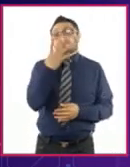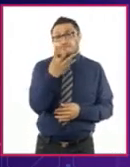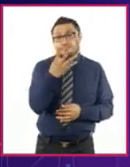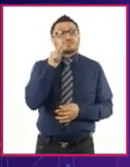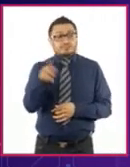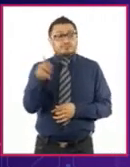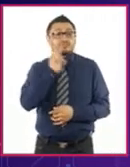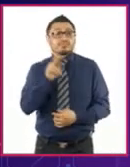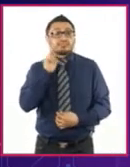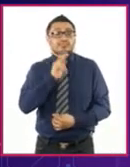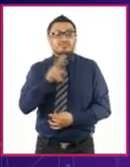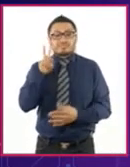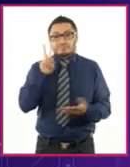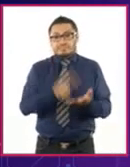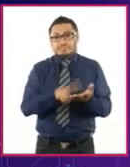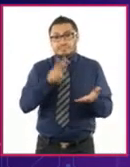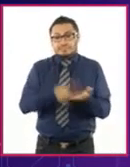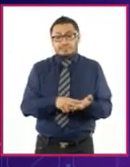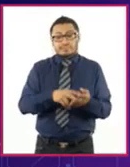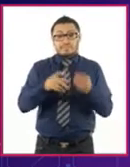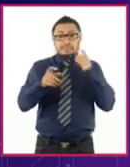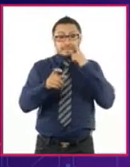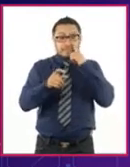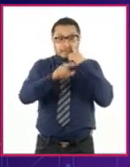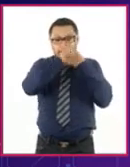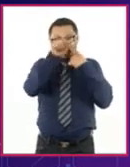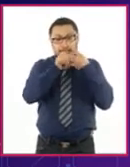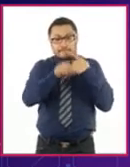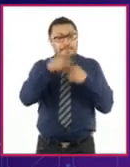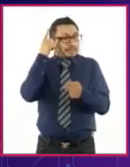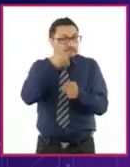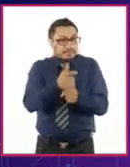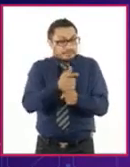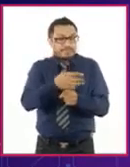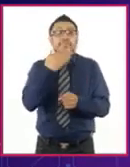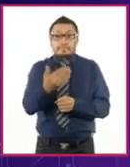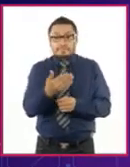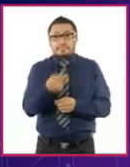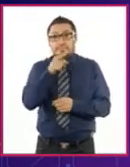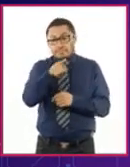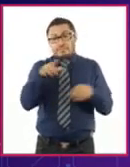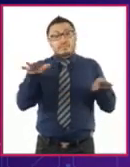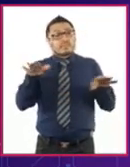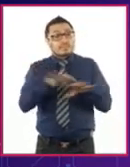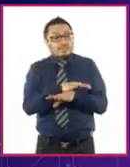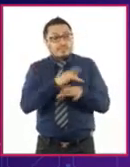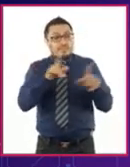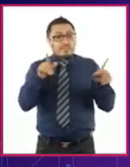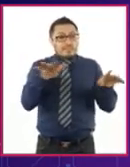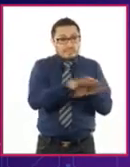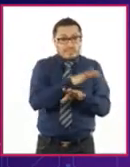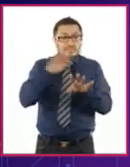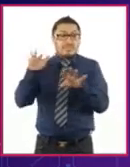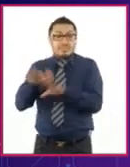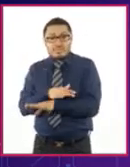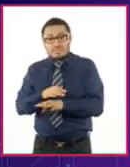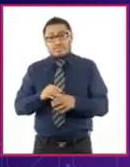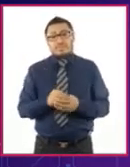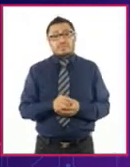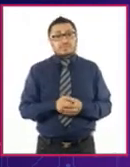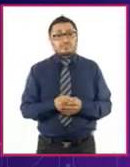el valor de la incógnita que se obtenga es correcto, sustituyéndolo en la ecuación